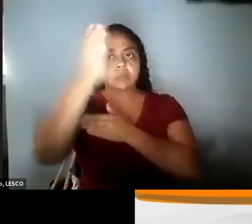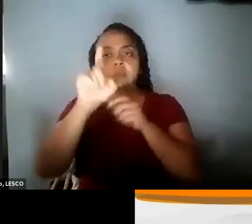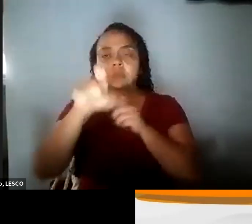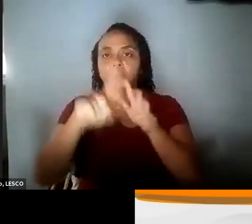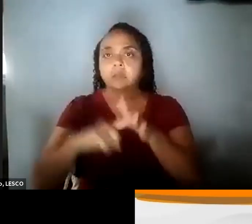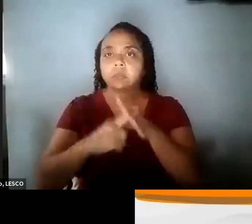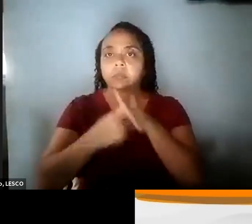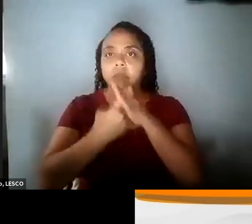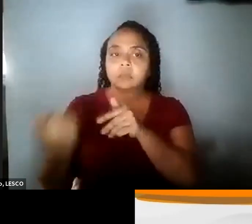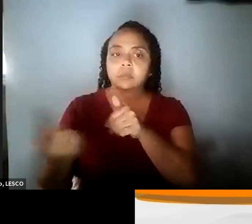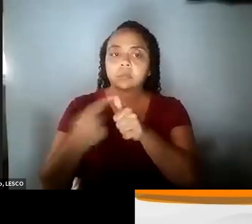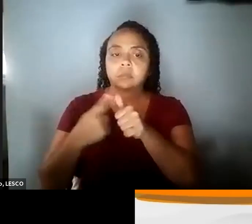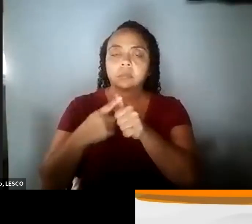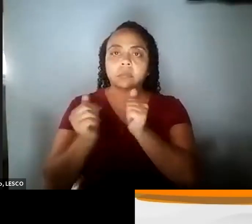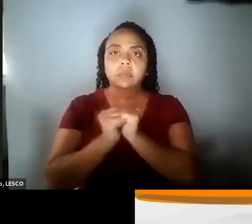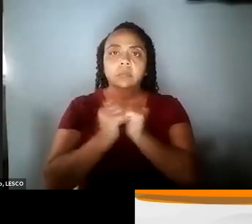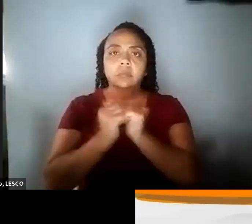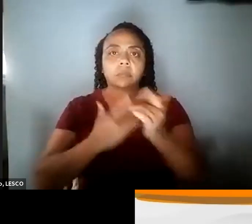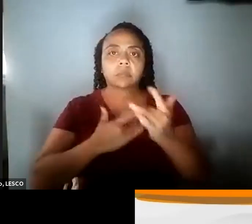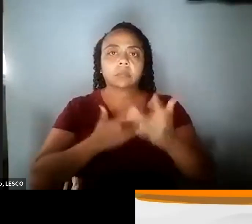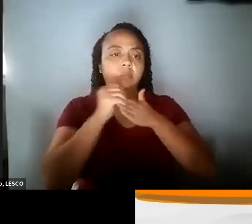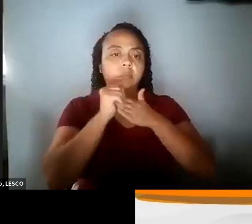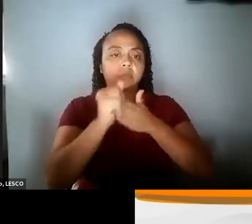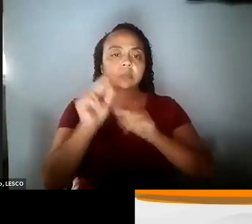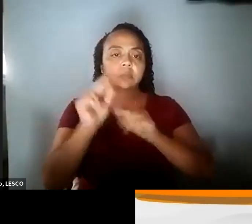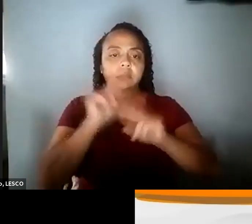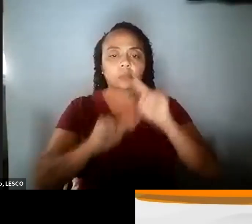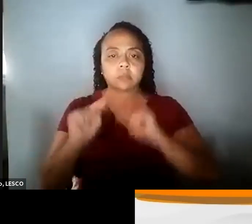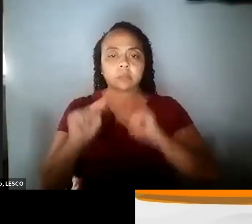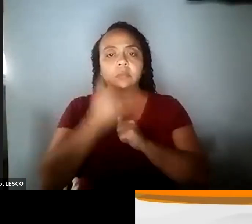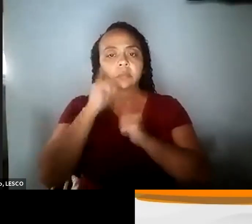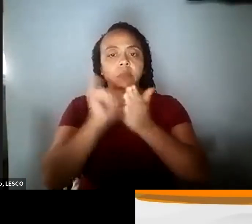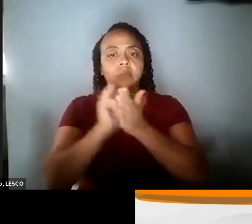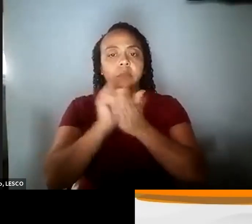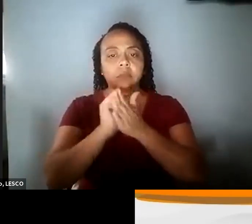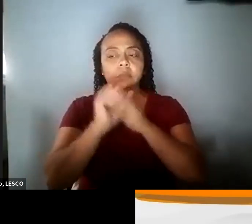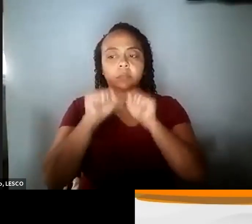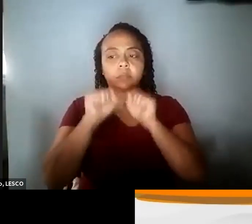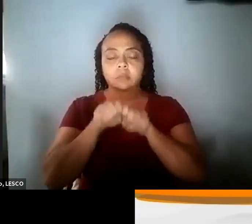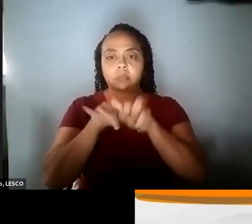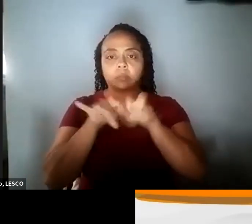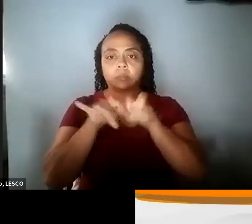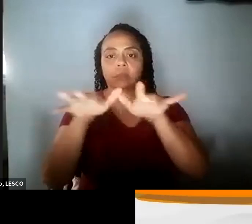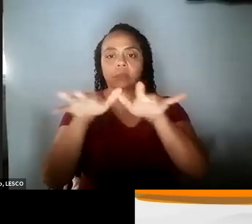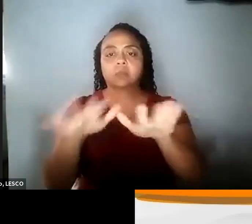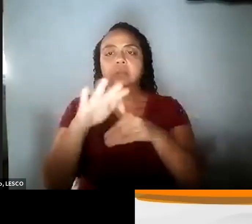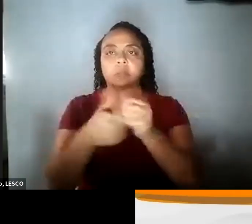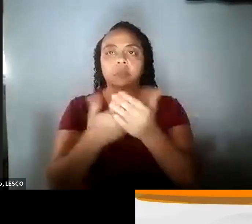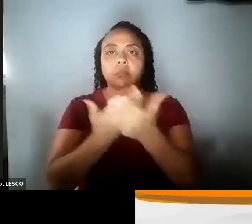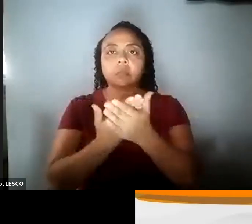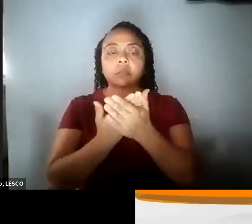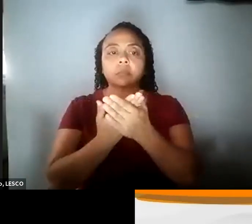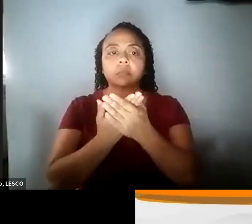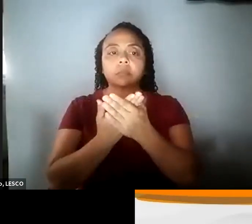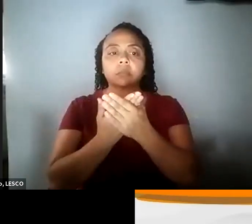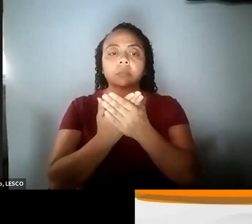con sensibilizar a los líderes de los negocios para que esto puedan permear a todos digamos el organigrama y todos los